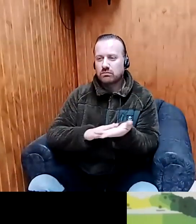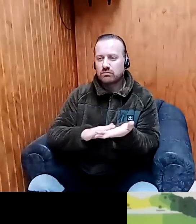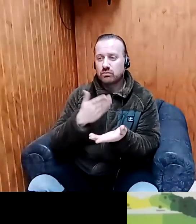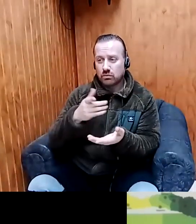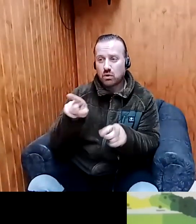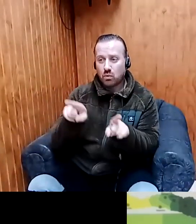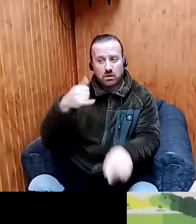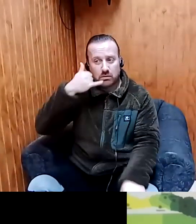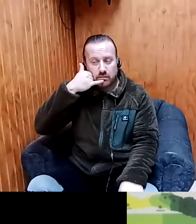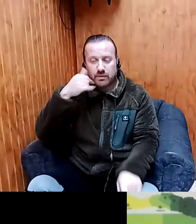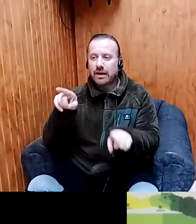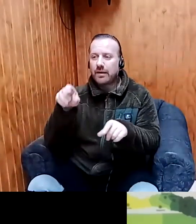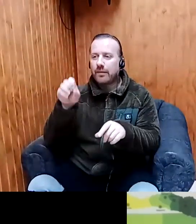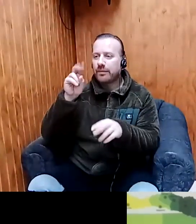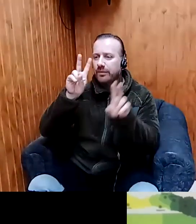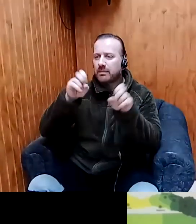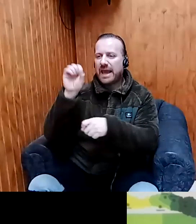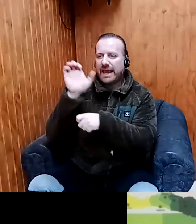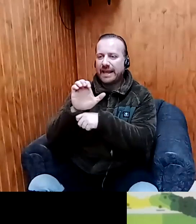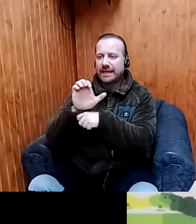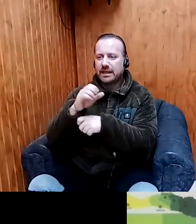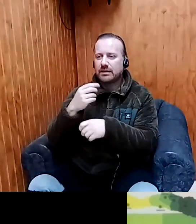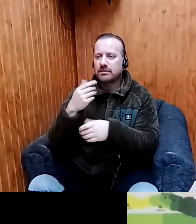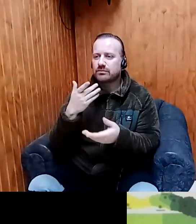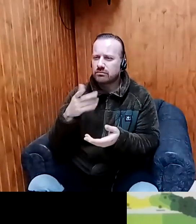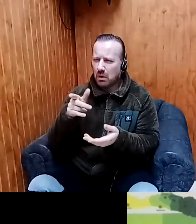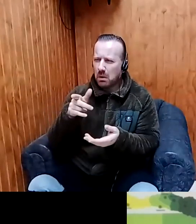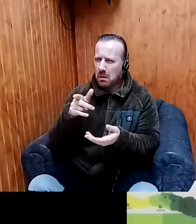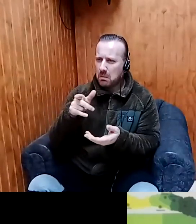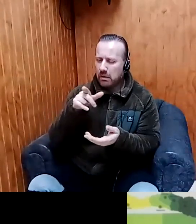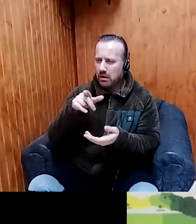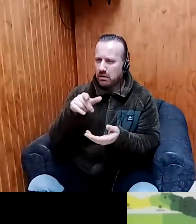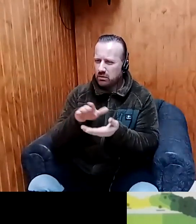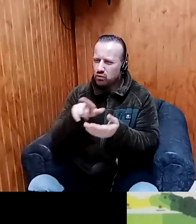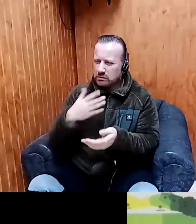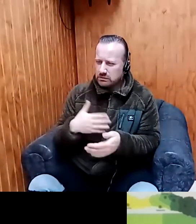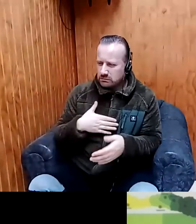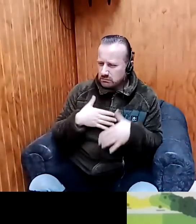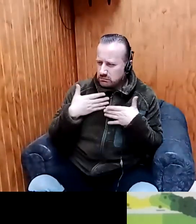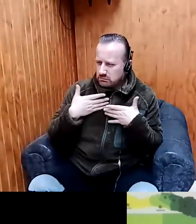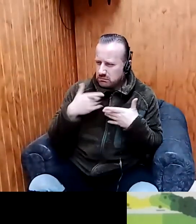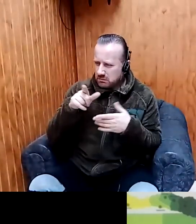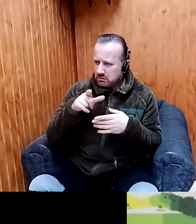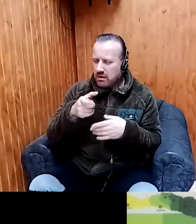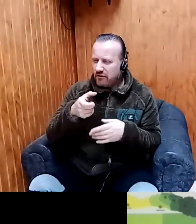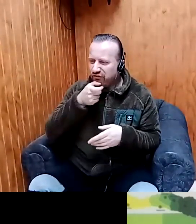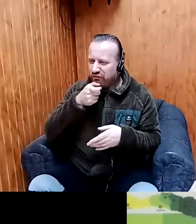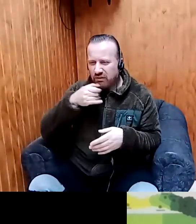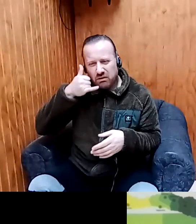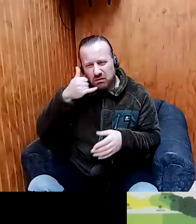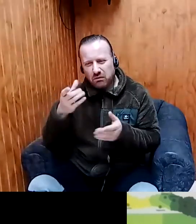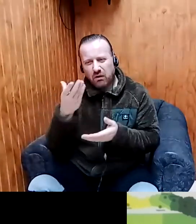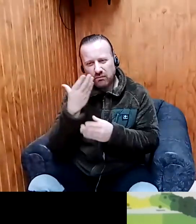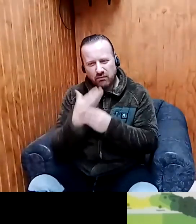sobre energía. Les preguntaba una duda. Digo, oye, chicos, ¿no tenéis la sensación que se os gasta muy pronto la batería del celular? Y todos decían, sí, porque